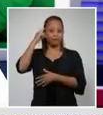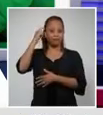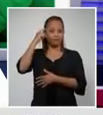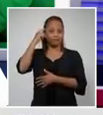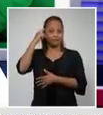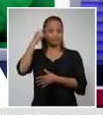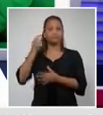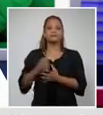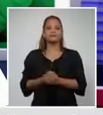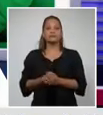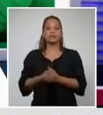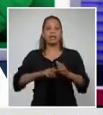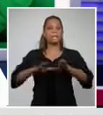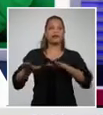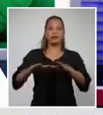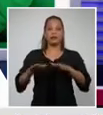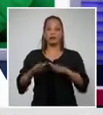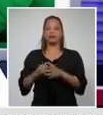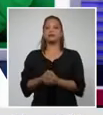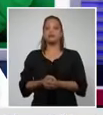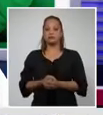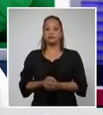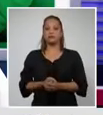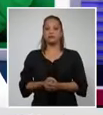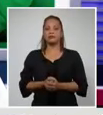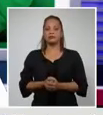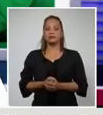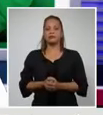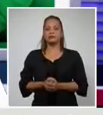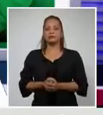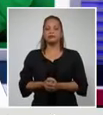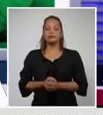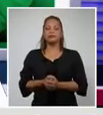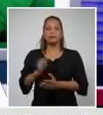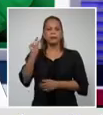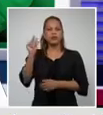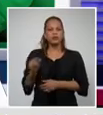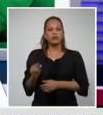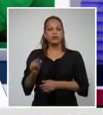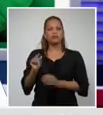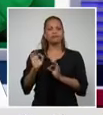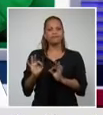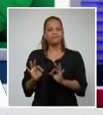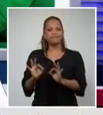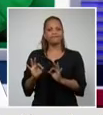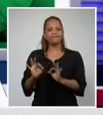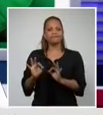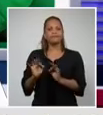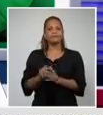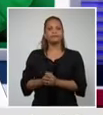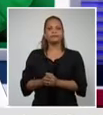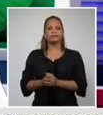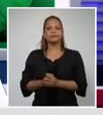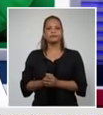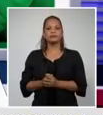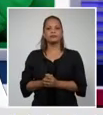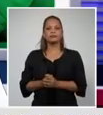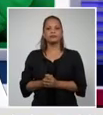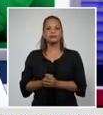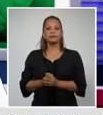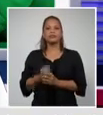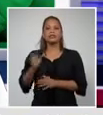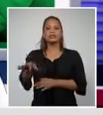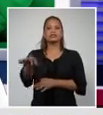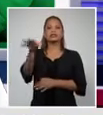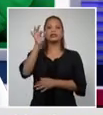una epilepsia, cierto grado de demencia. Esta paciente se identificó en la pesquisa,